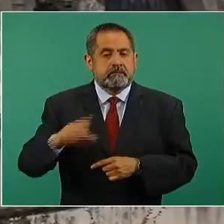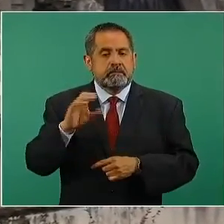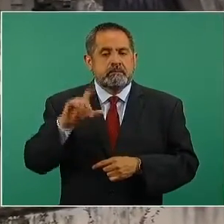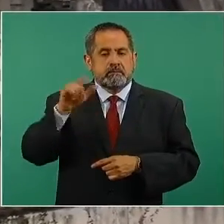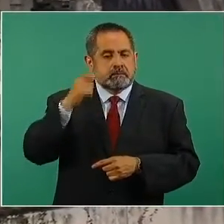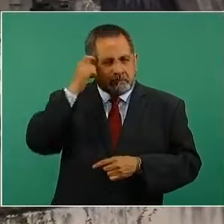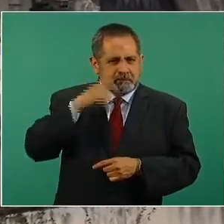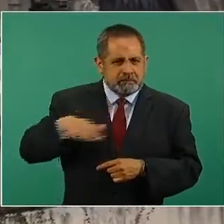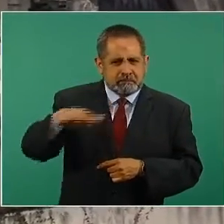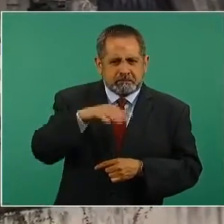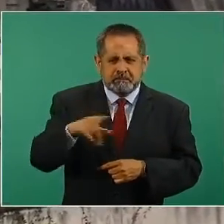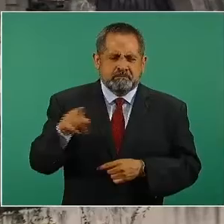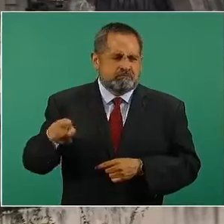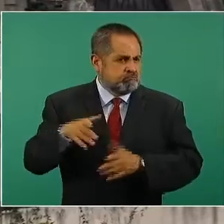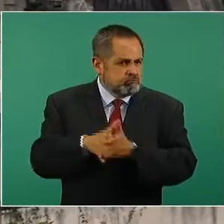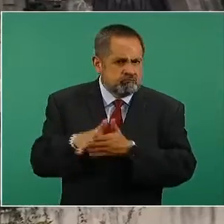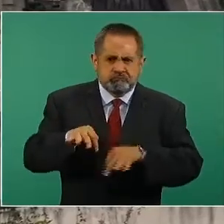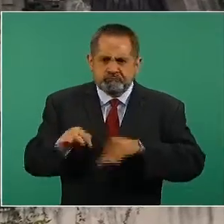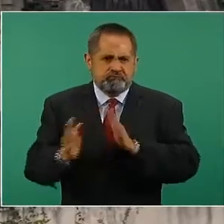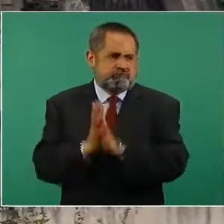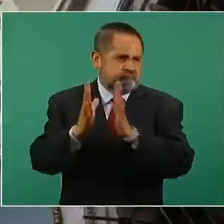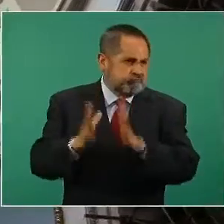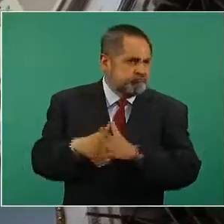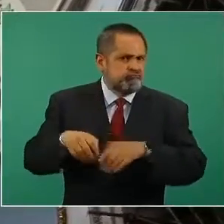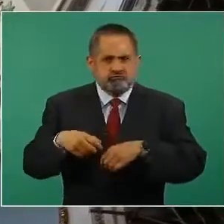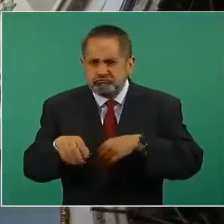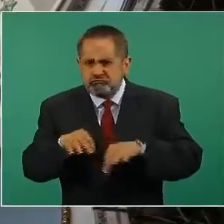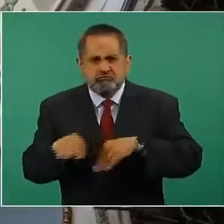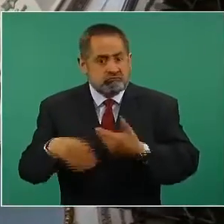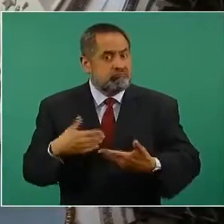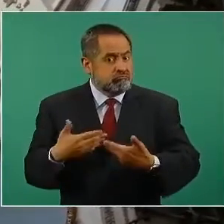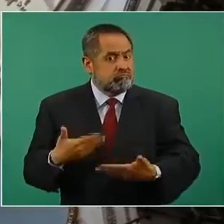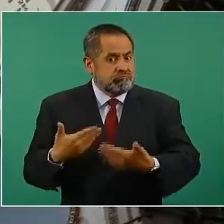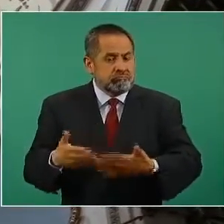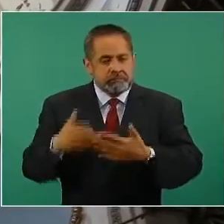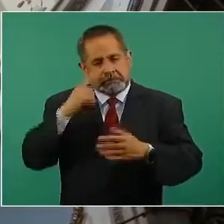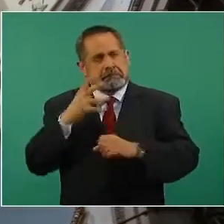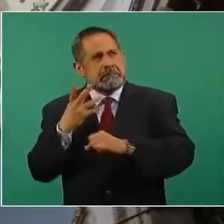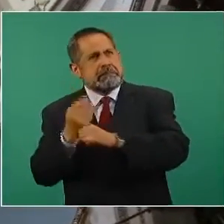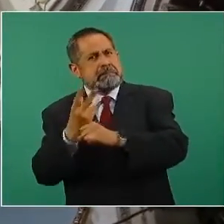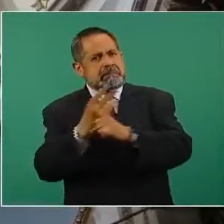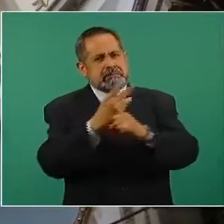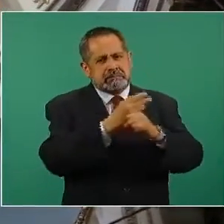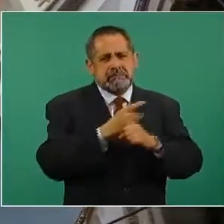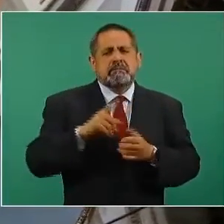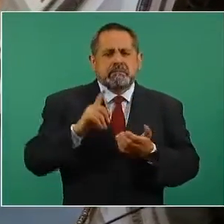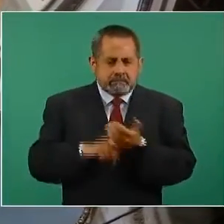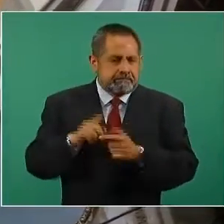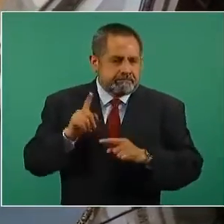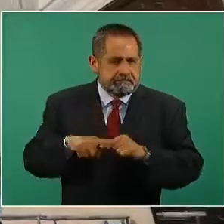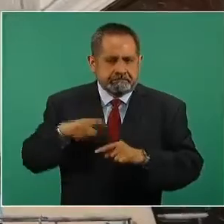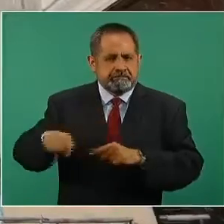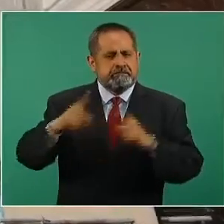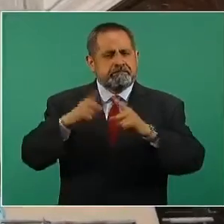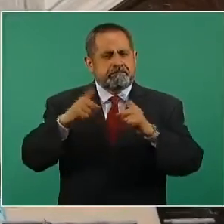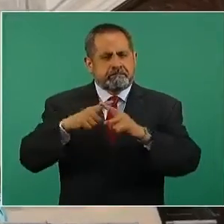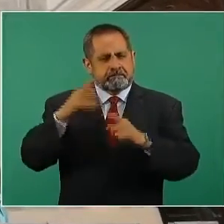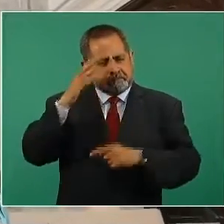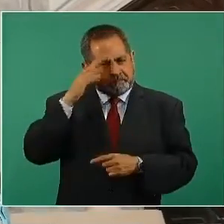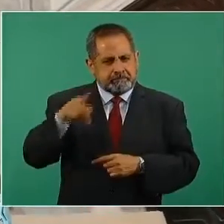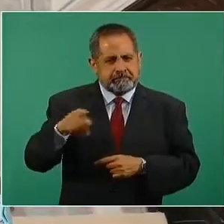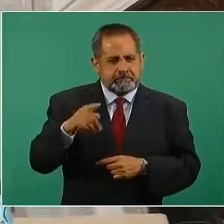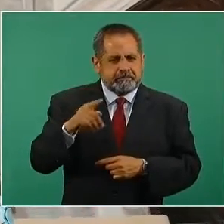Guerrero sobresalen por su activa participación a lo largo del proceso de restauración que se ha llevado a cabo en la iglesia de